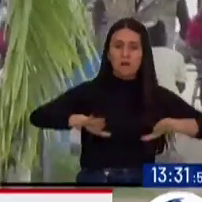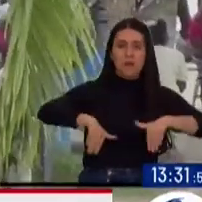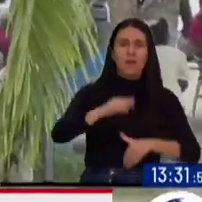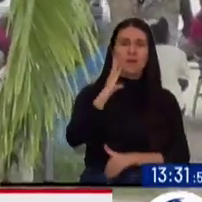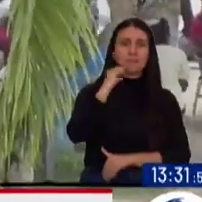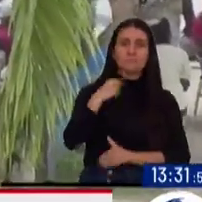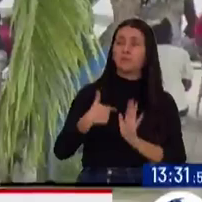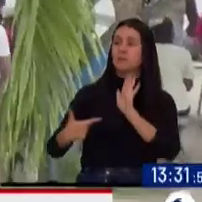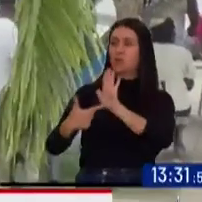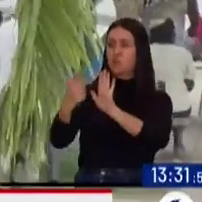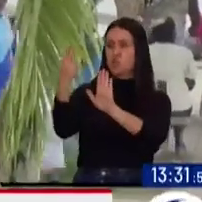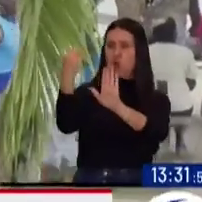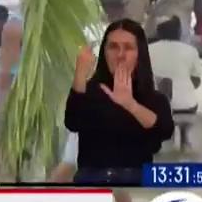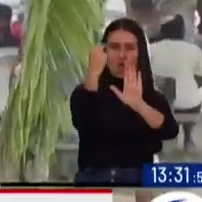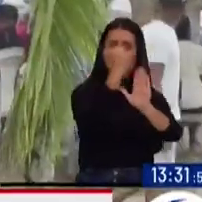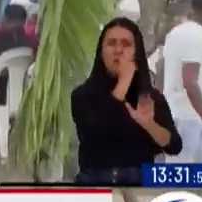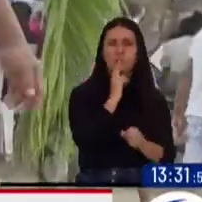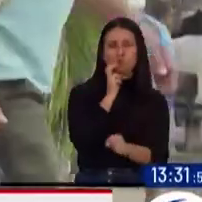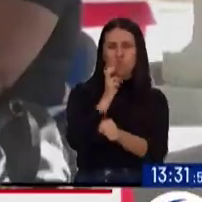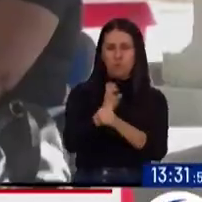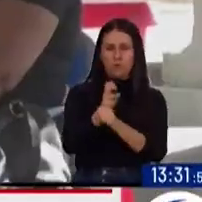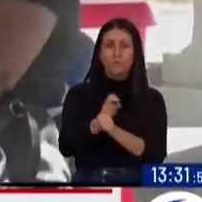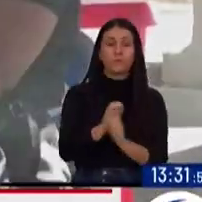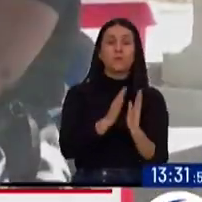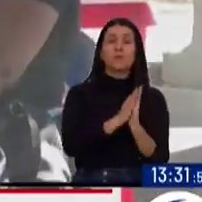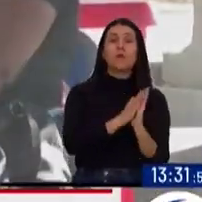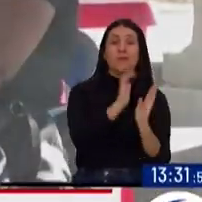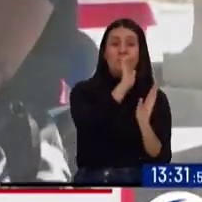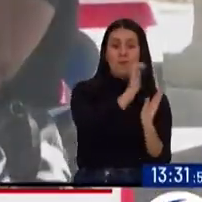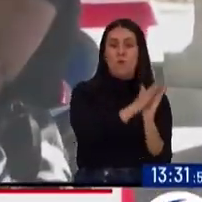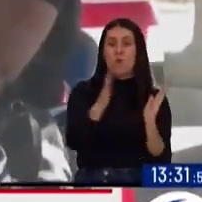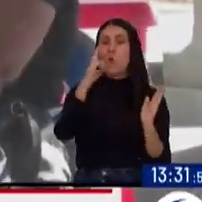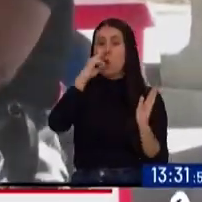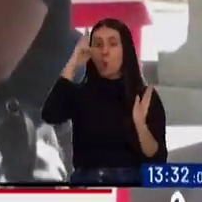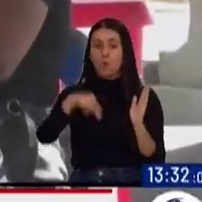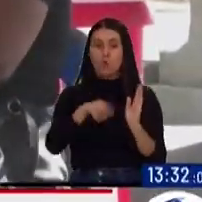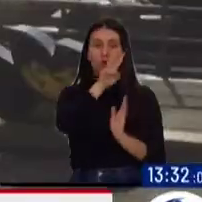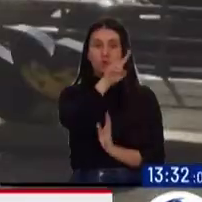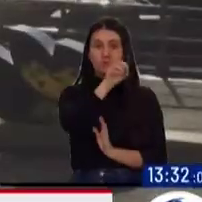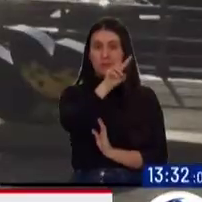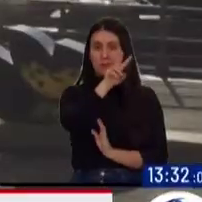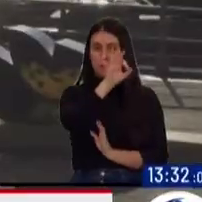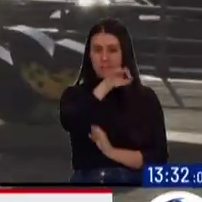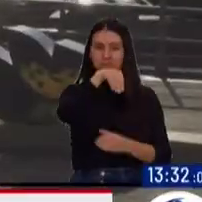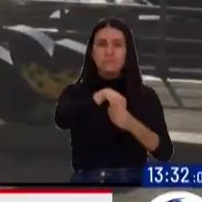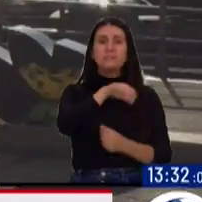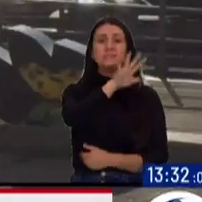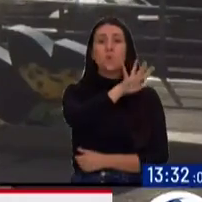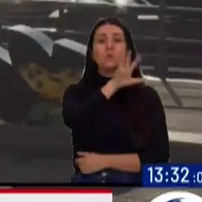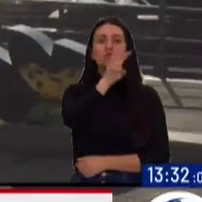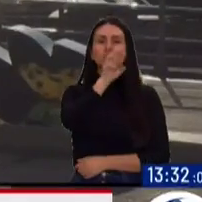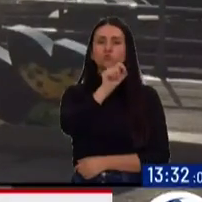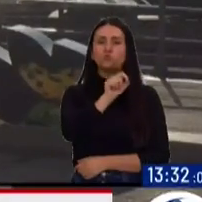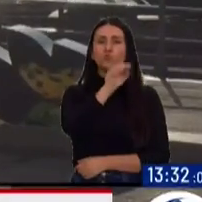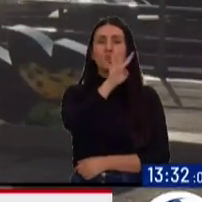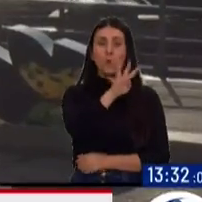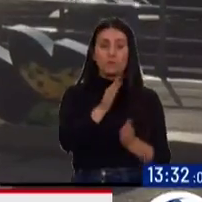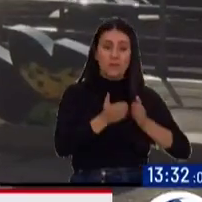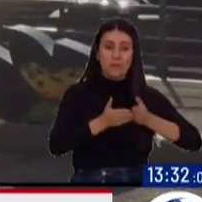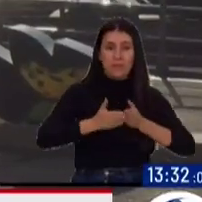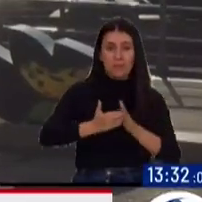oportunidad. Entre junio y agosto del 2023, el DANE registró que el 58.4% de los quibdoseños